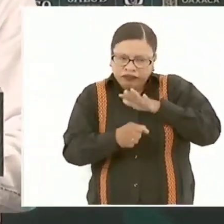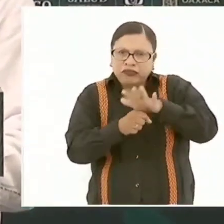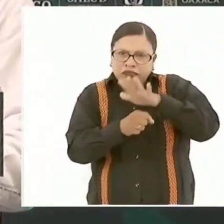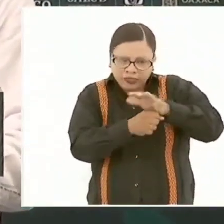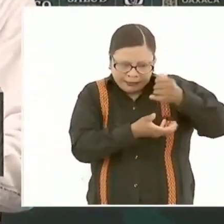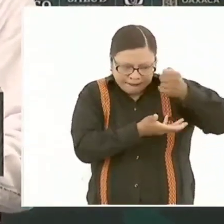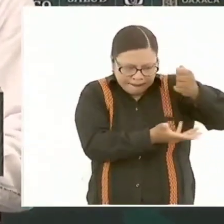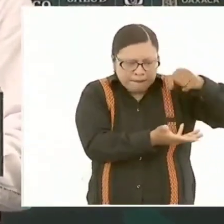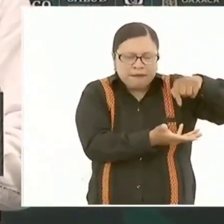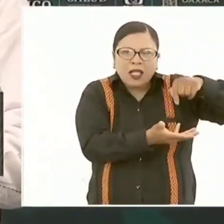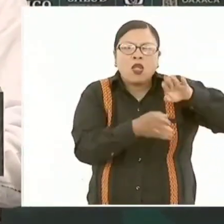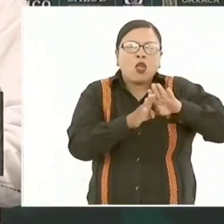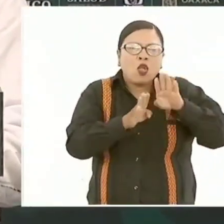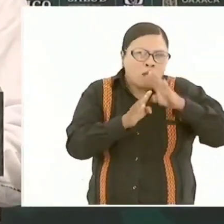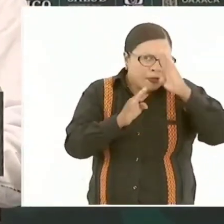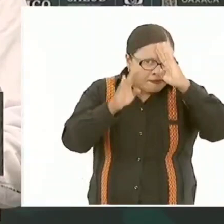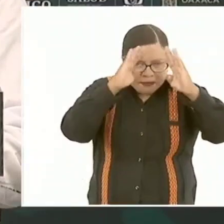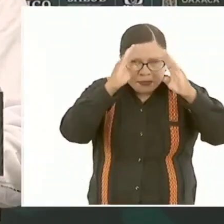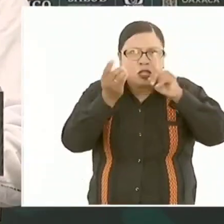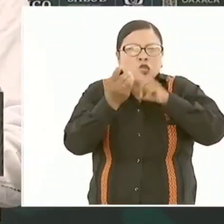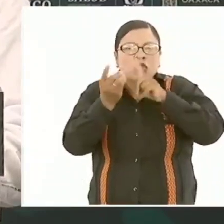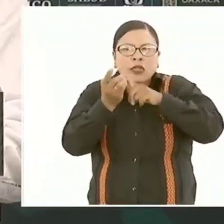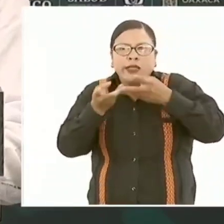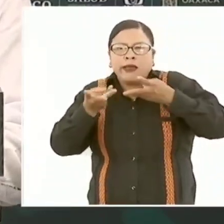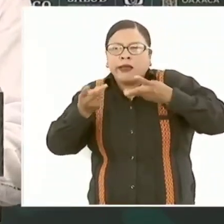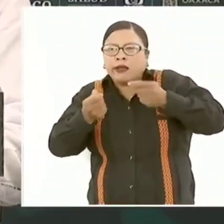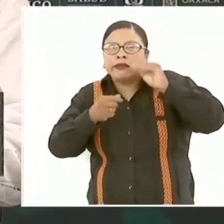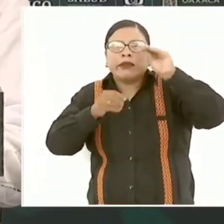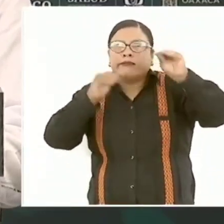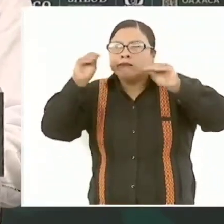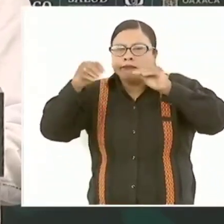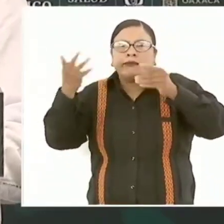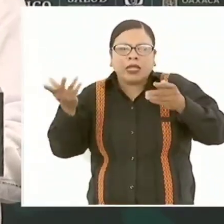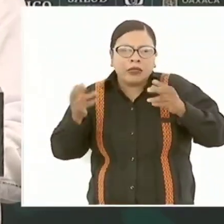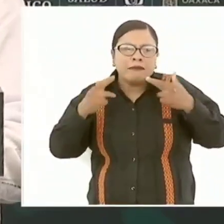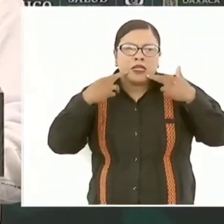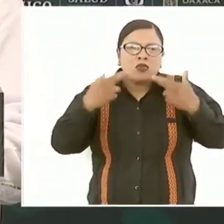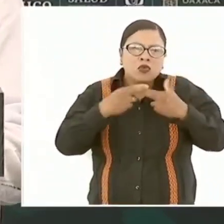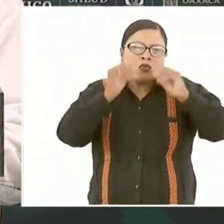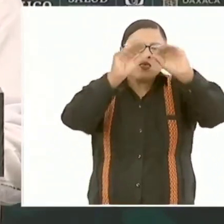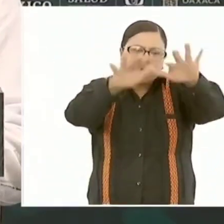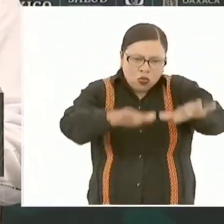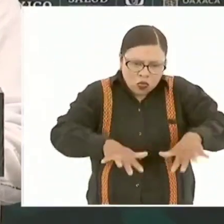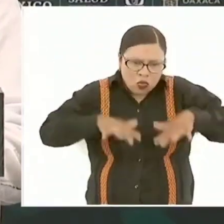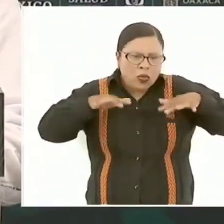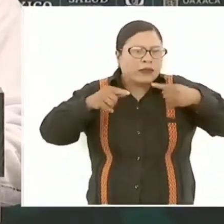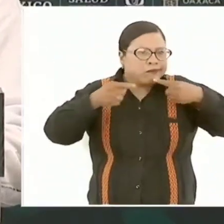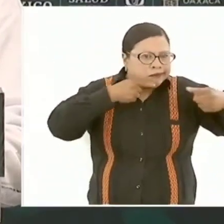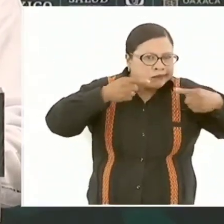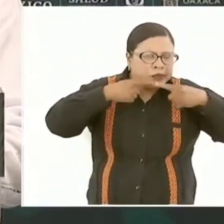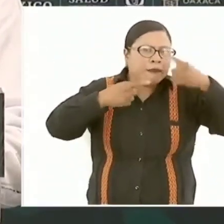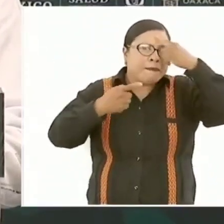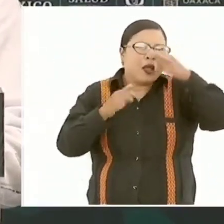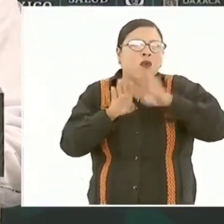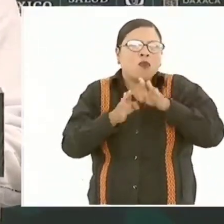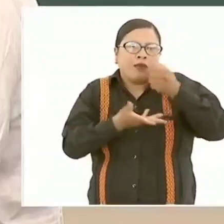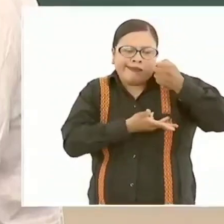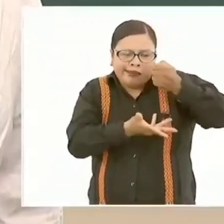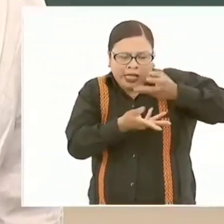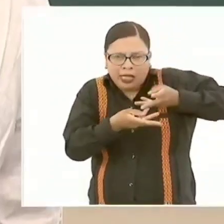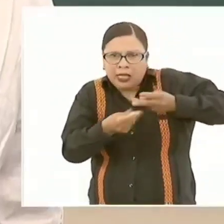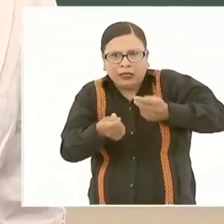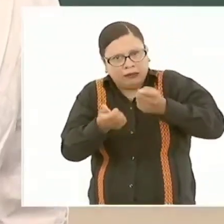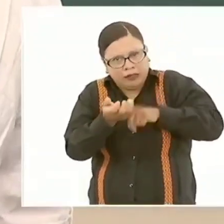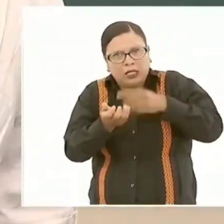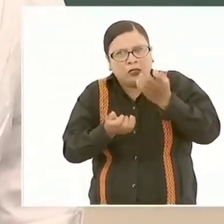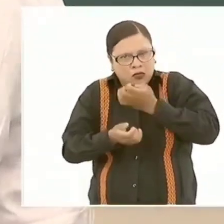decidan cómo aplicar ese presupuesto con la Asamblea General de Padres de Madres de Familia. Y